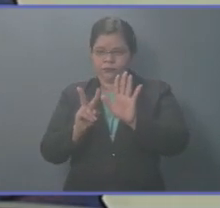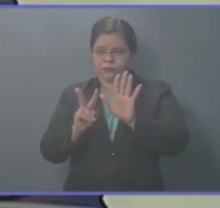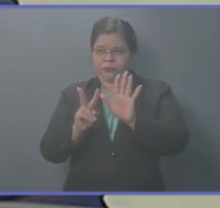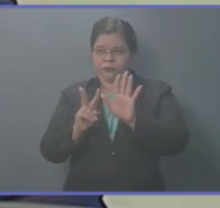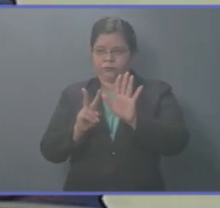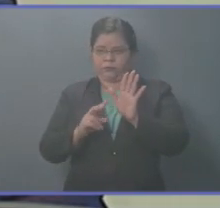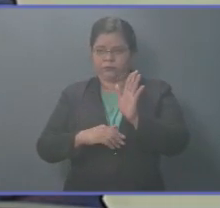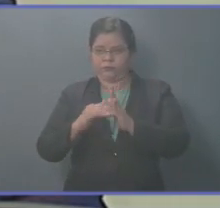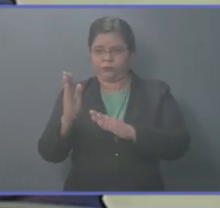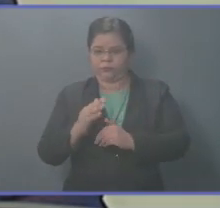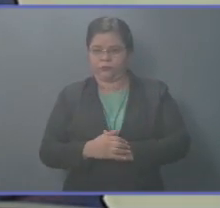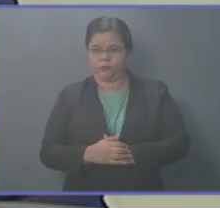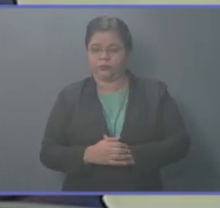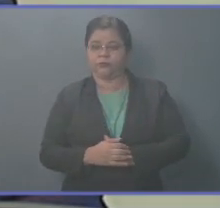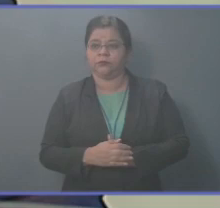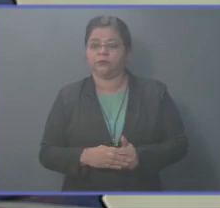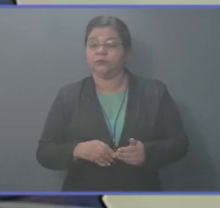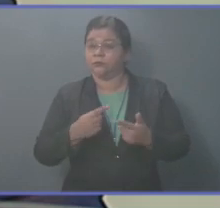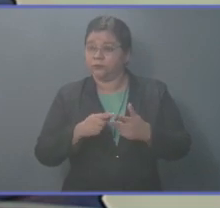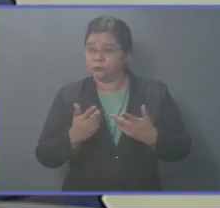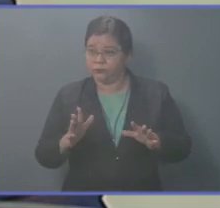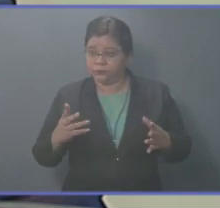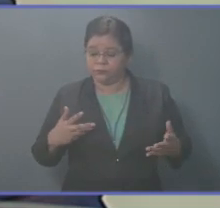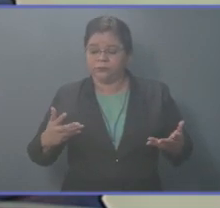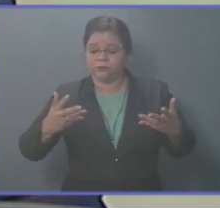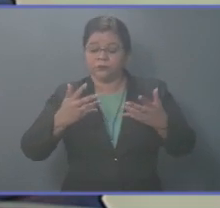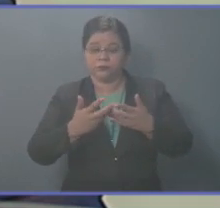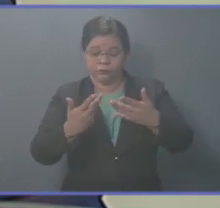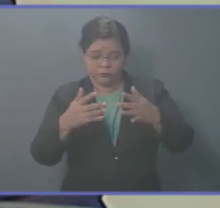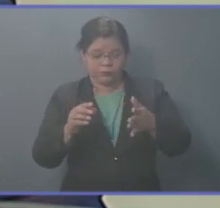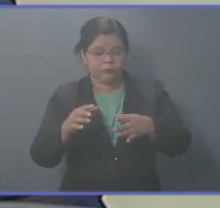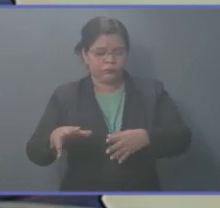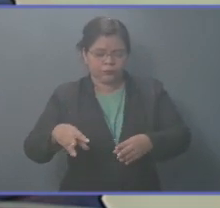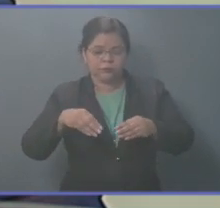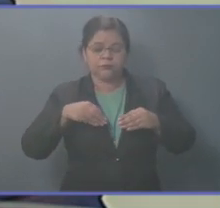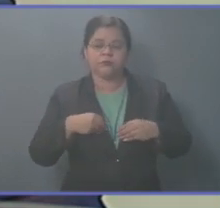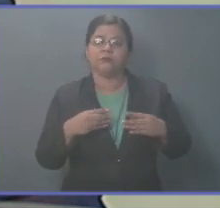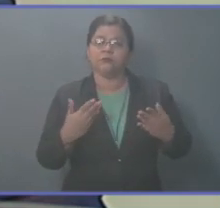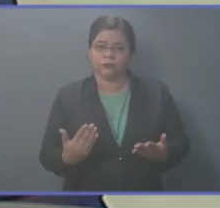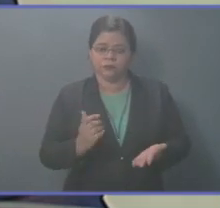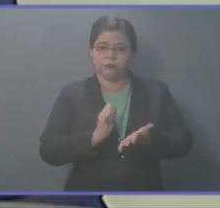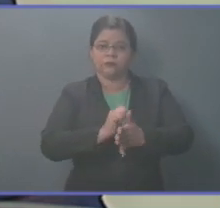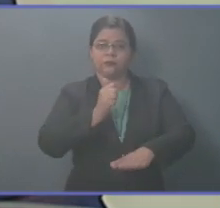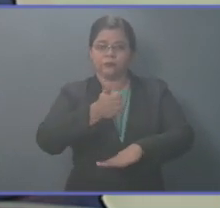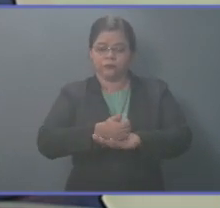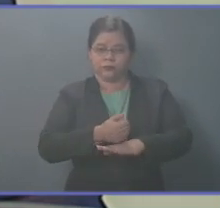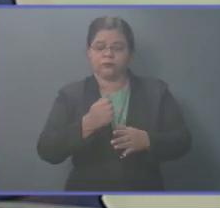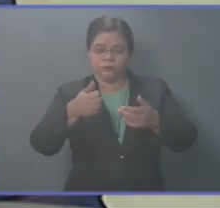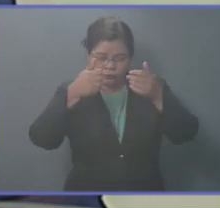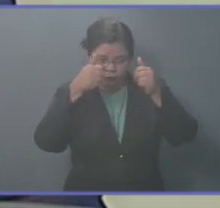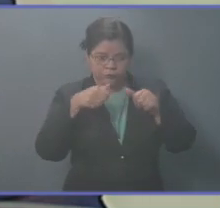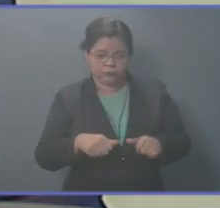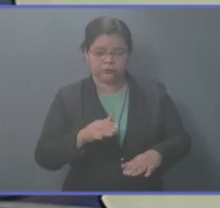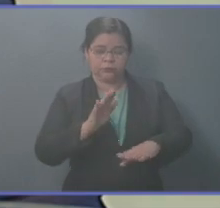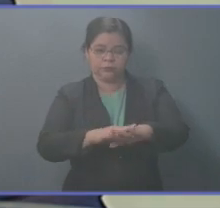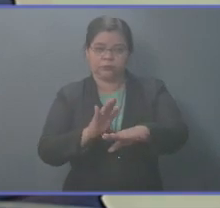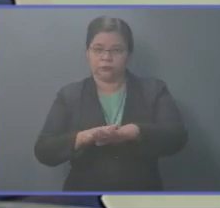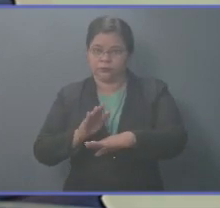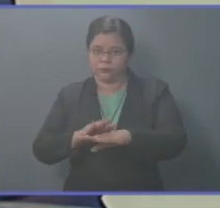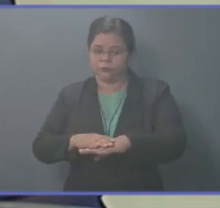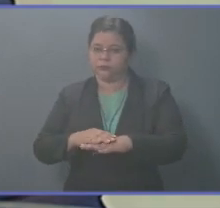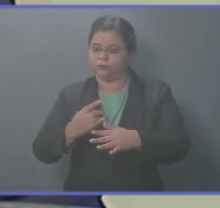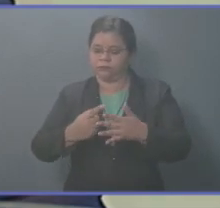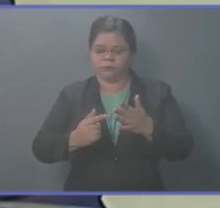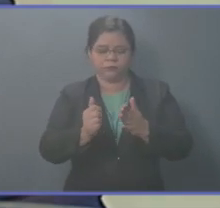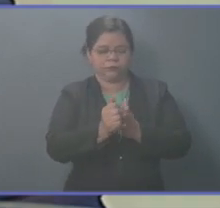163/2013. Debido al anterior, la demanda se admitirá con el fin de determinar si el acuerdo de convocatoria viola